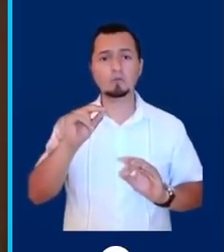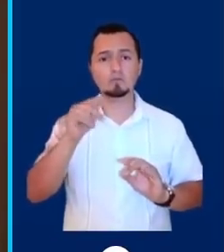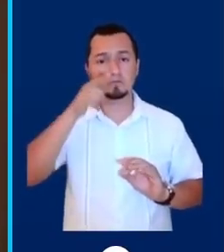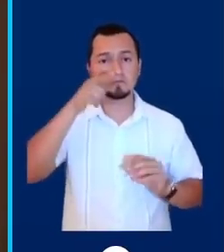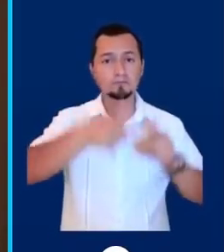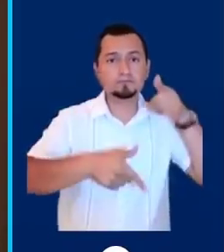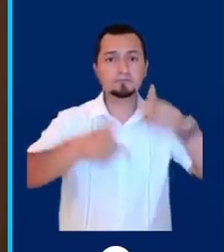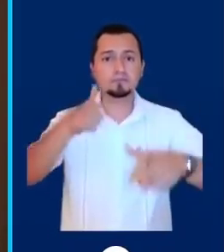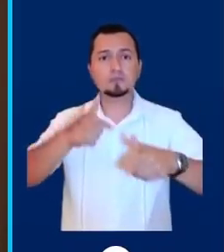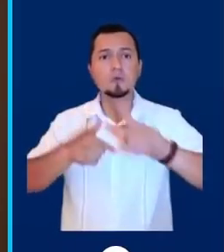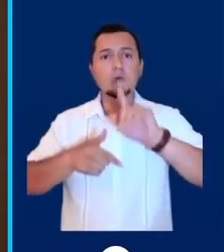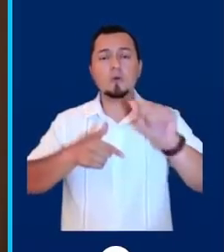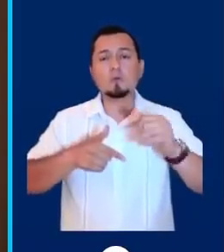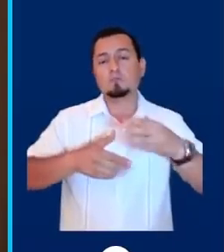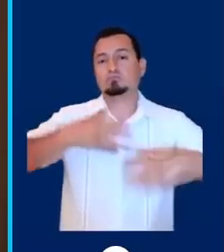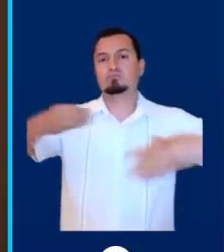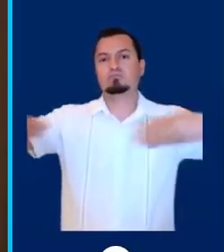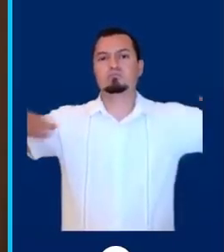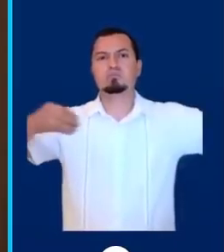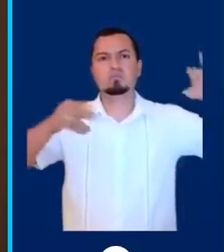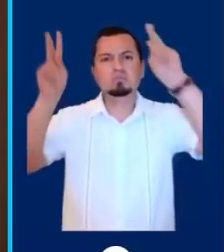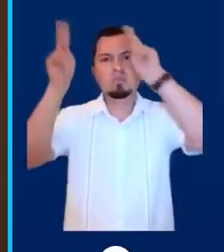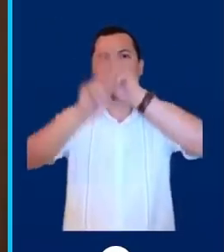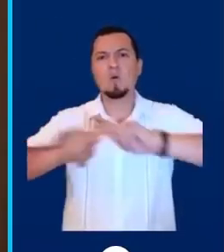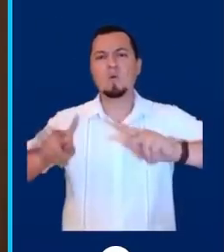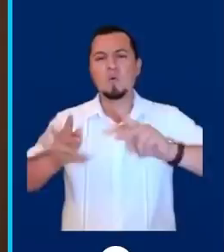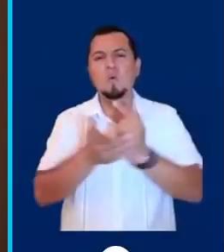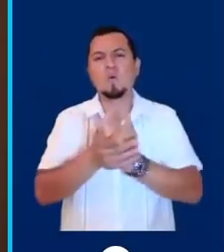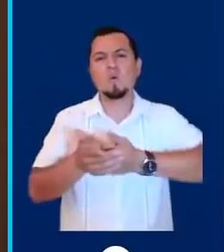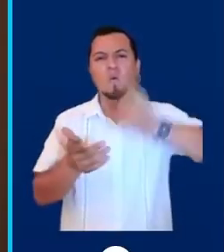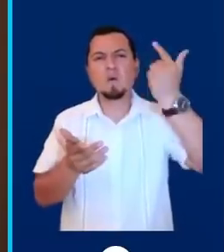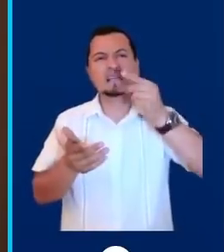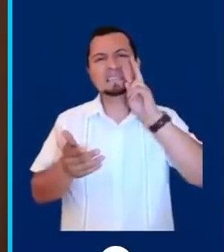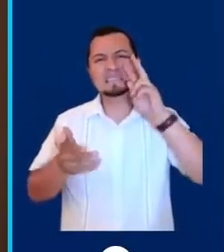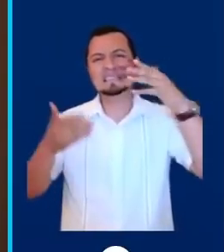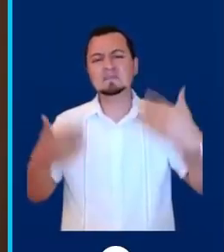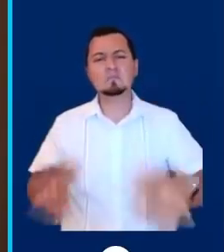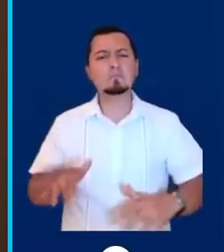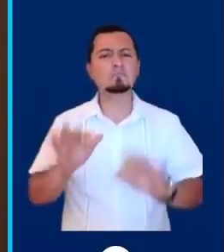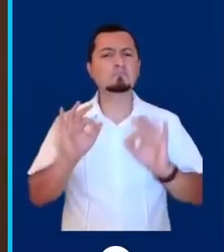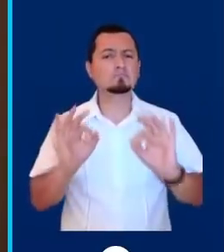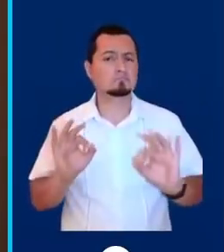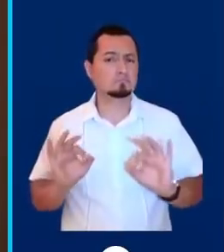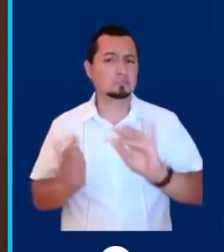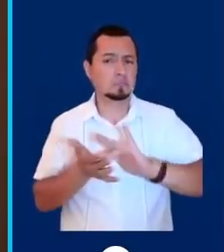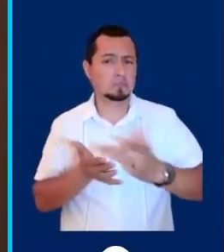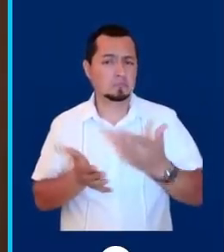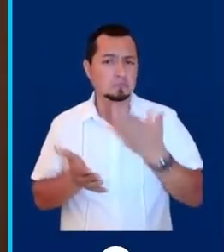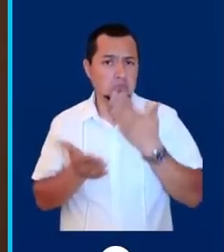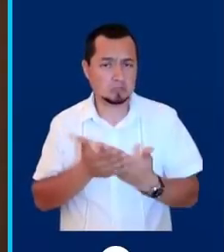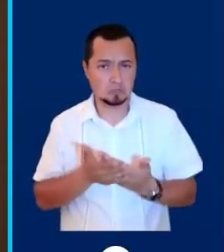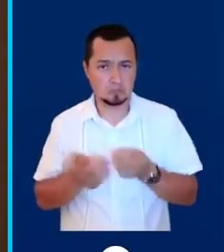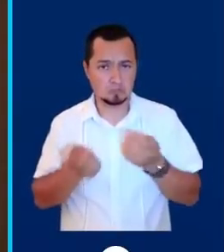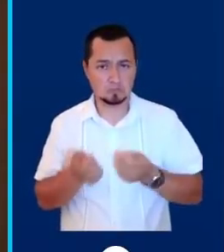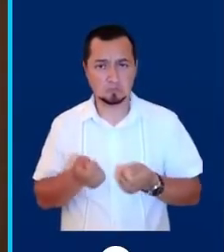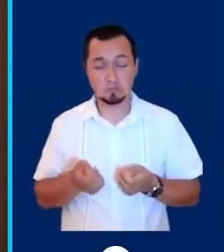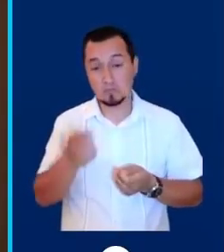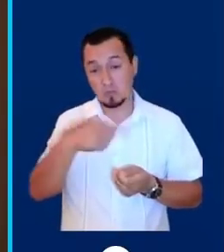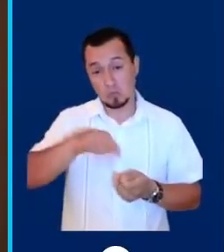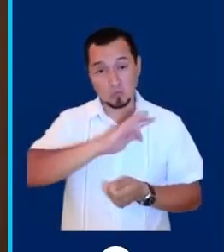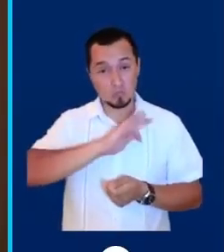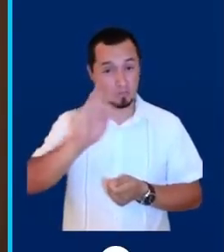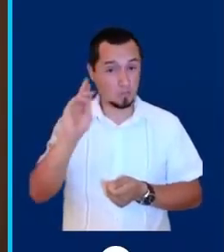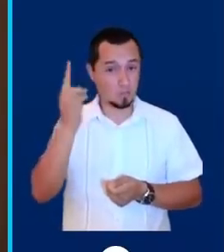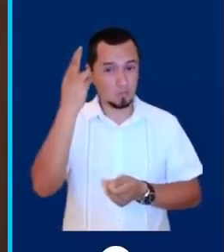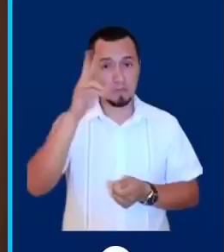o detectado ningún brote que se haya generado en sus actividades presenciales. Ahí realmente tenemos